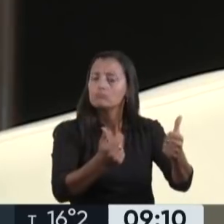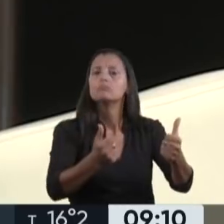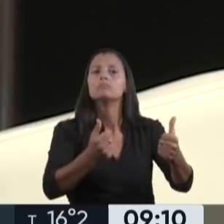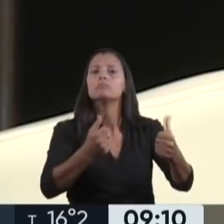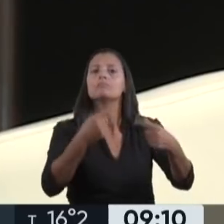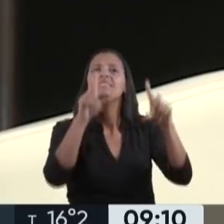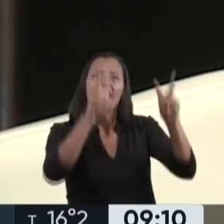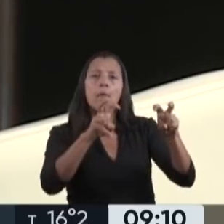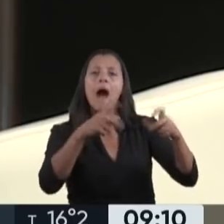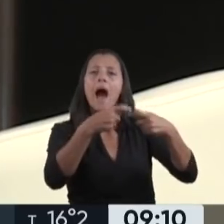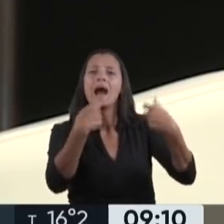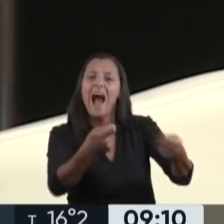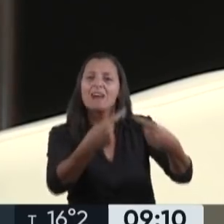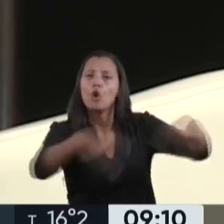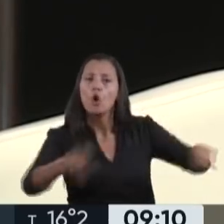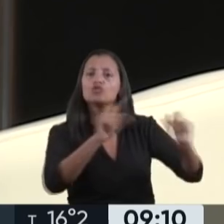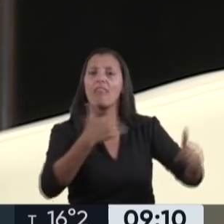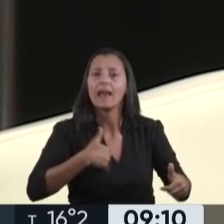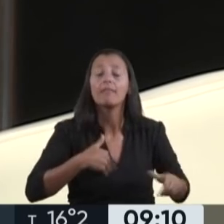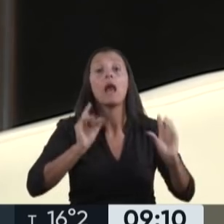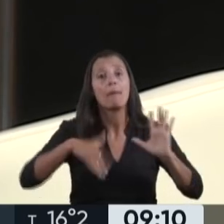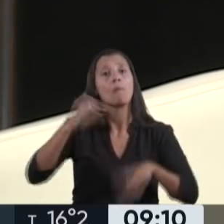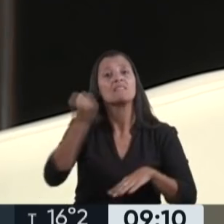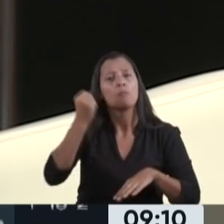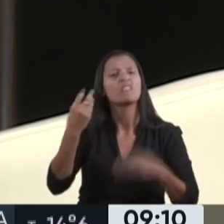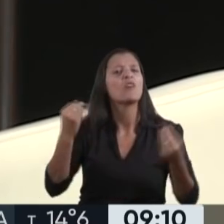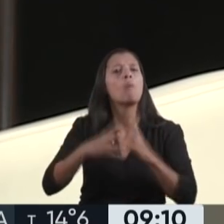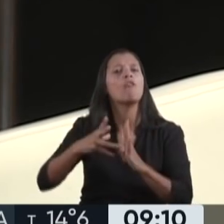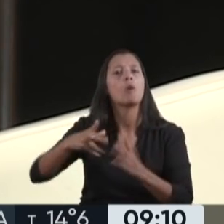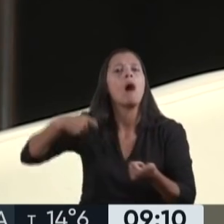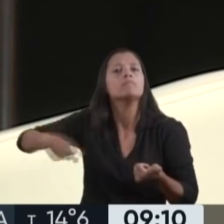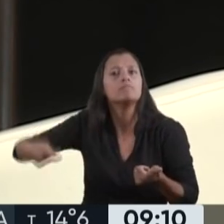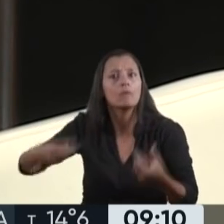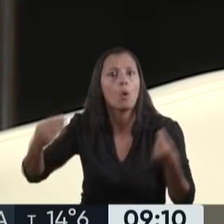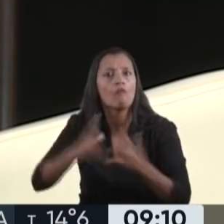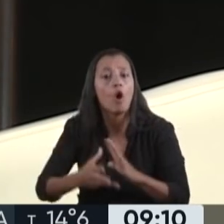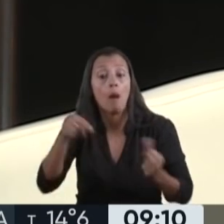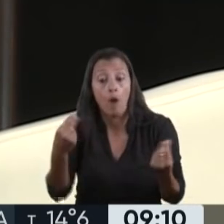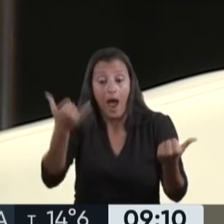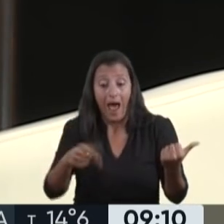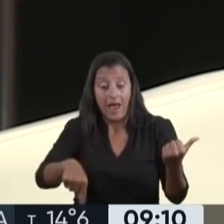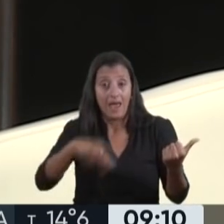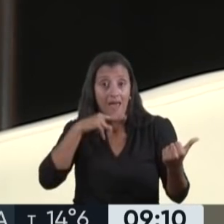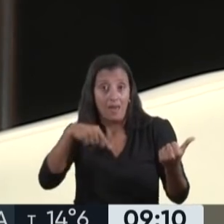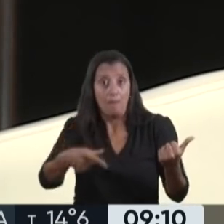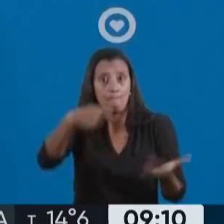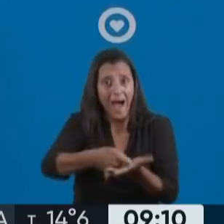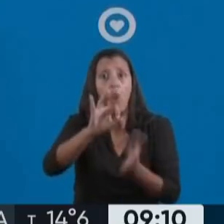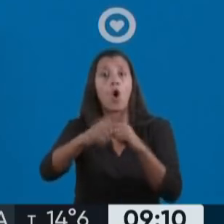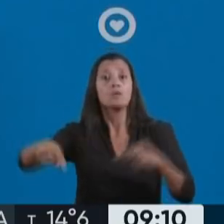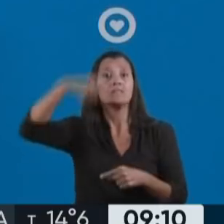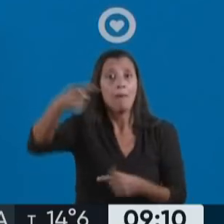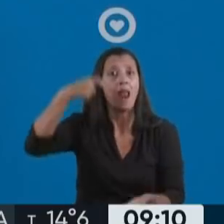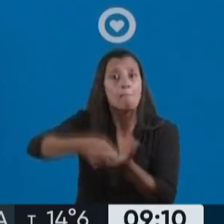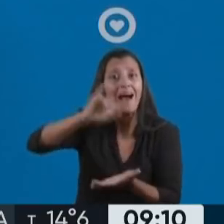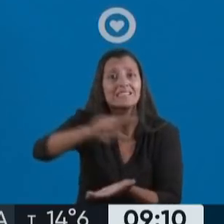hace un ratito, y sobre todo cómo está la estrategia de pagos, porque hay pagos mañana y la semana que viene, si Argentina va a pagar.